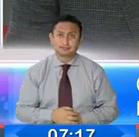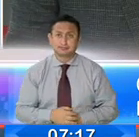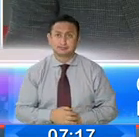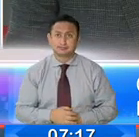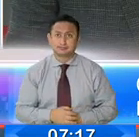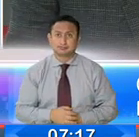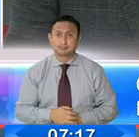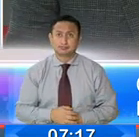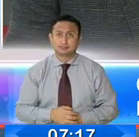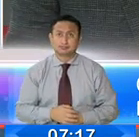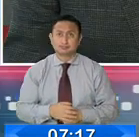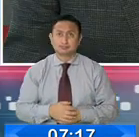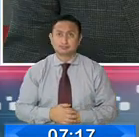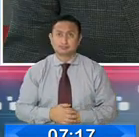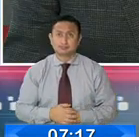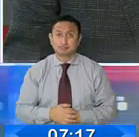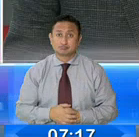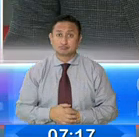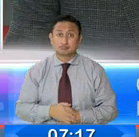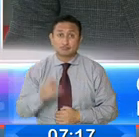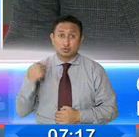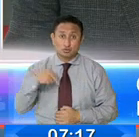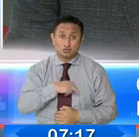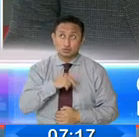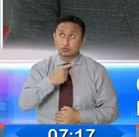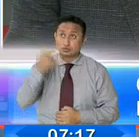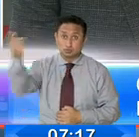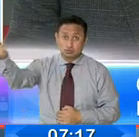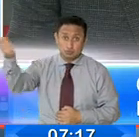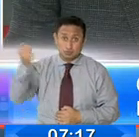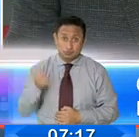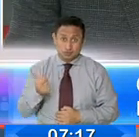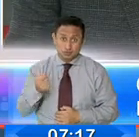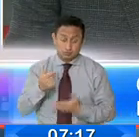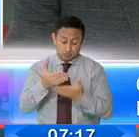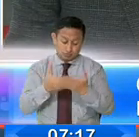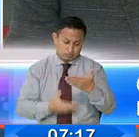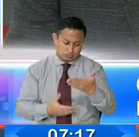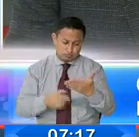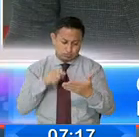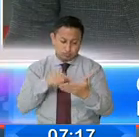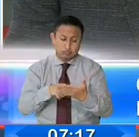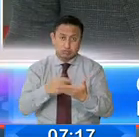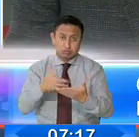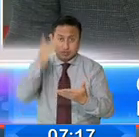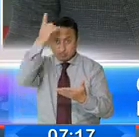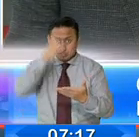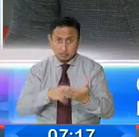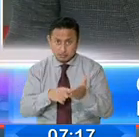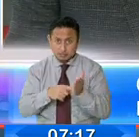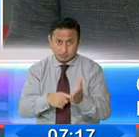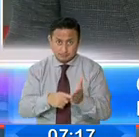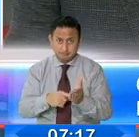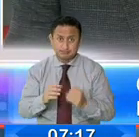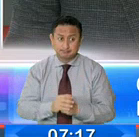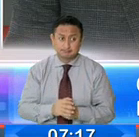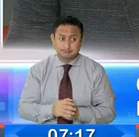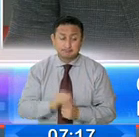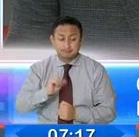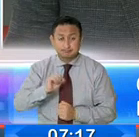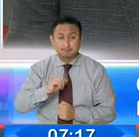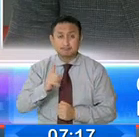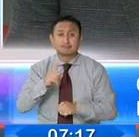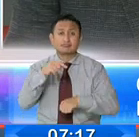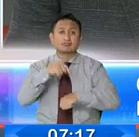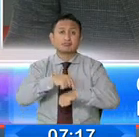Nosotros, a los pocos días que recibimos esa información, esa sentencia, de acuerdo a los